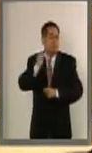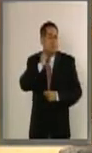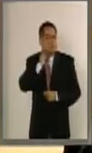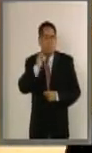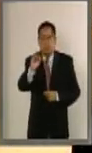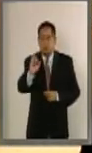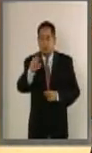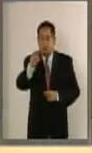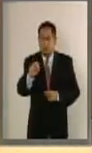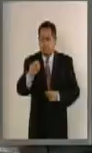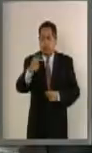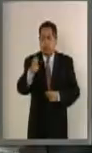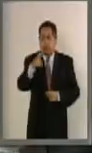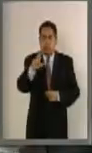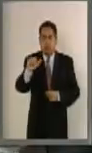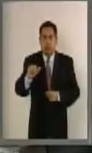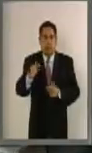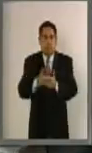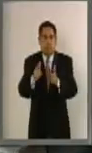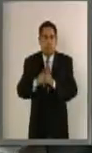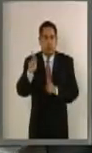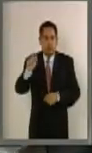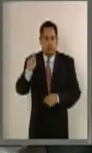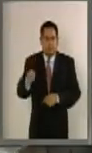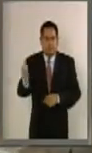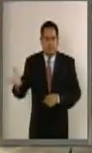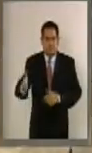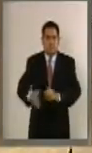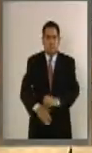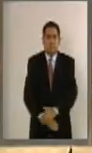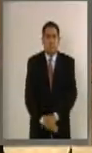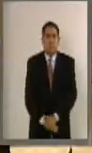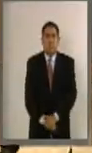Senador Fernando Herrera Ávila, del Partido Acción Nacional.